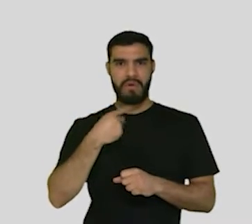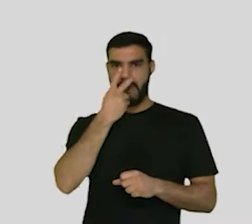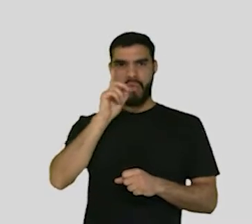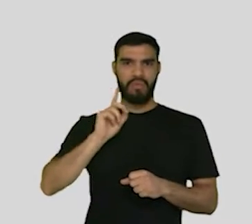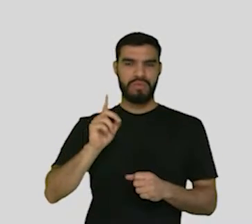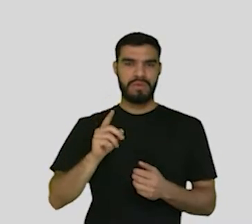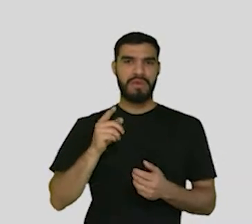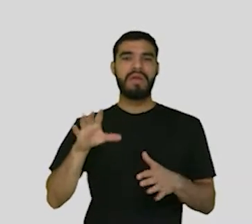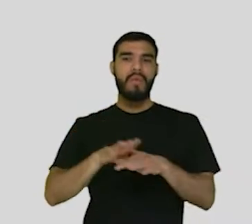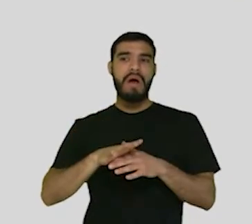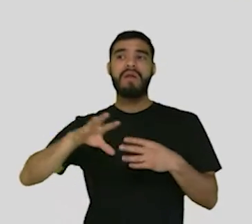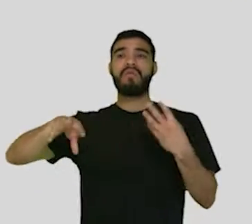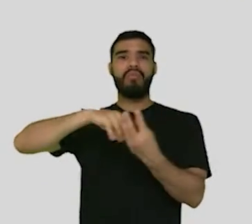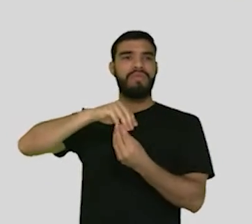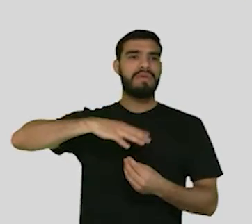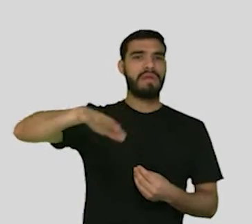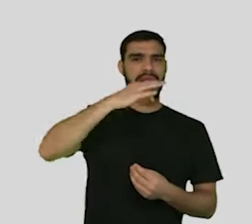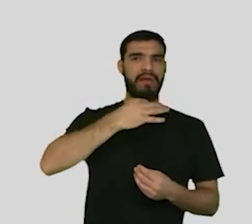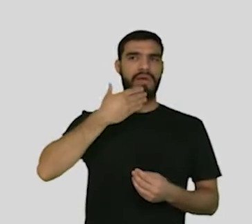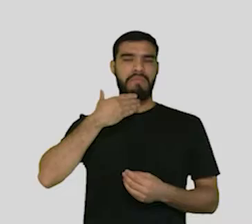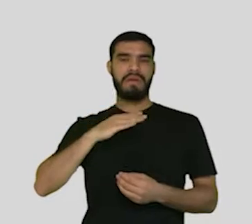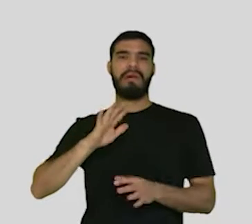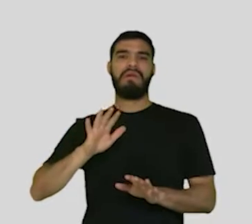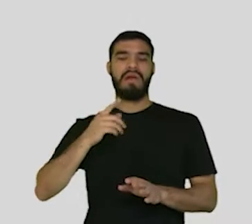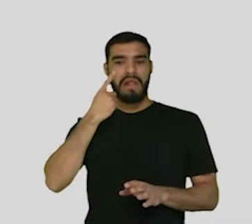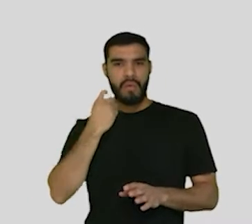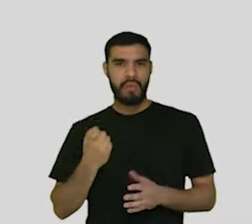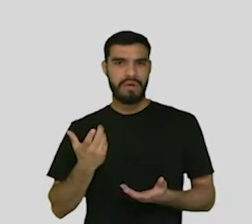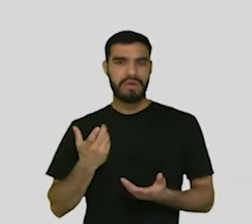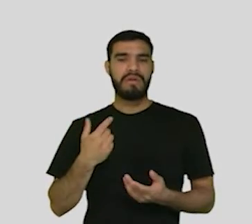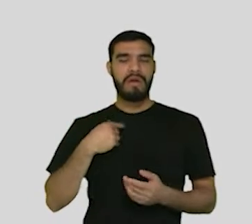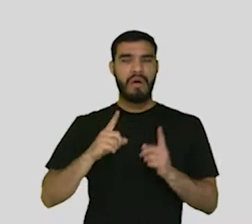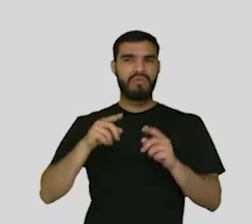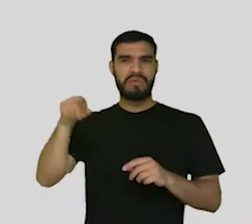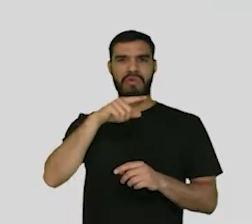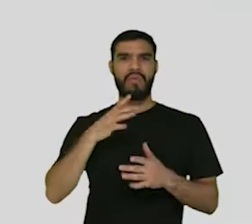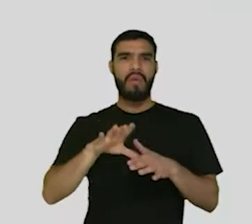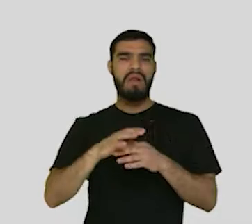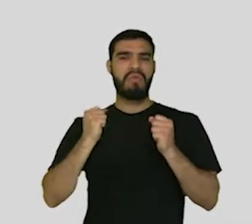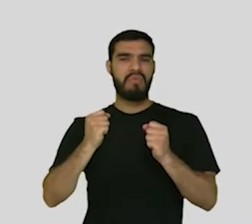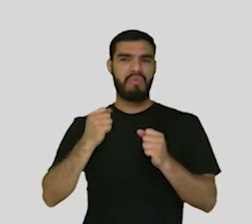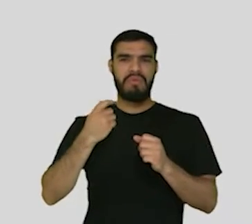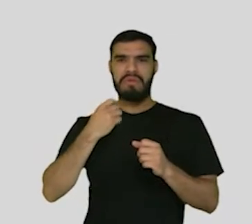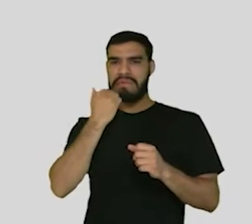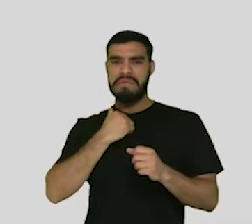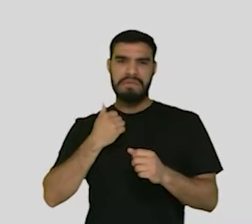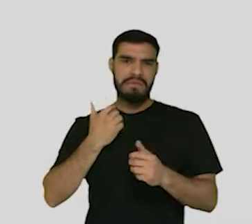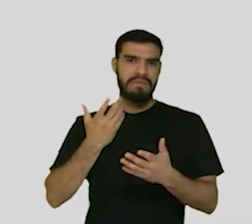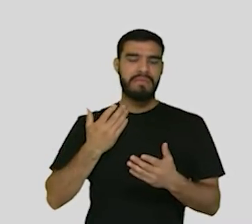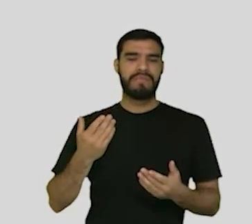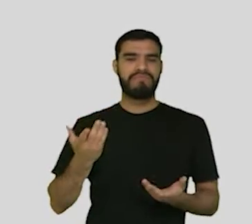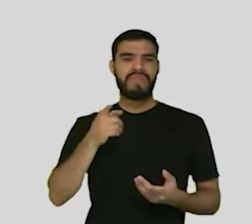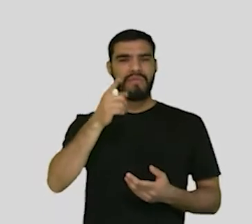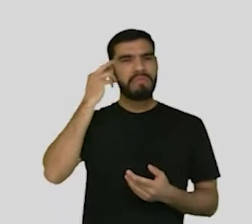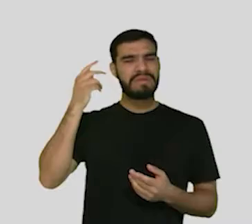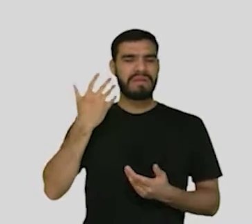a pedate la de viola a yepa la upeisa y añete jape y ya tu etereña en la sociedad